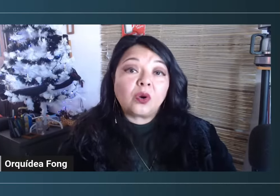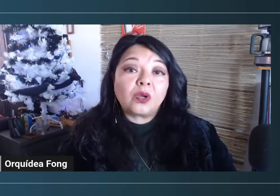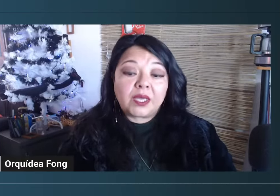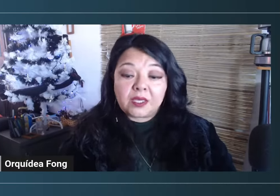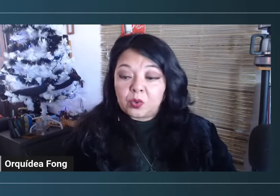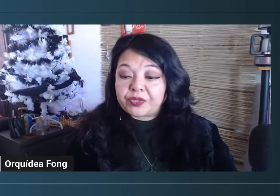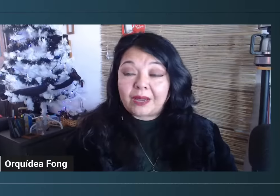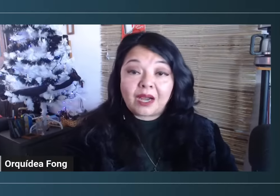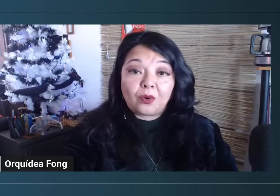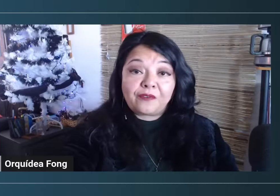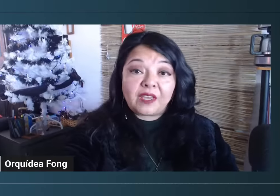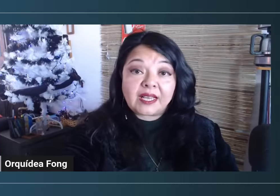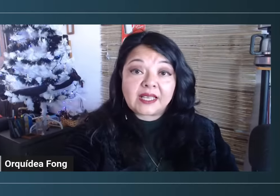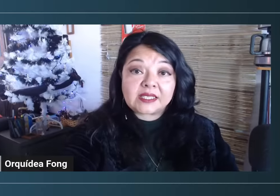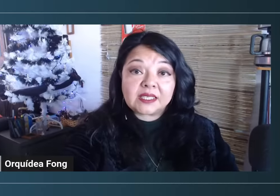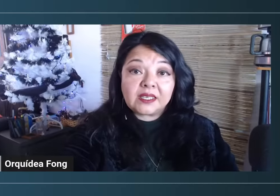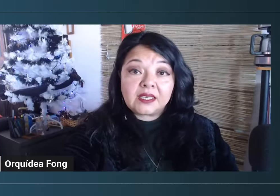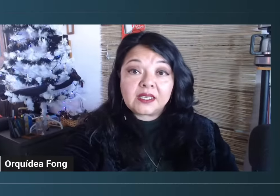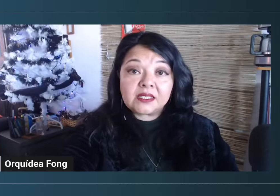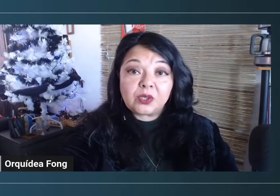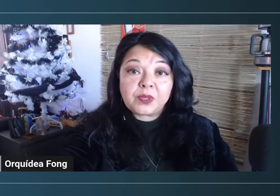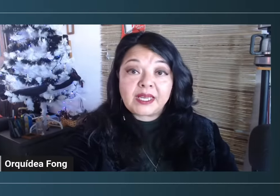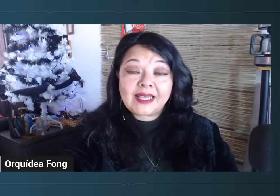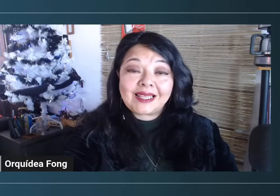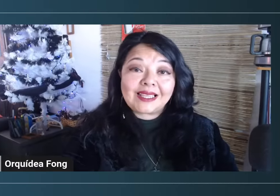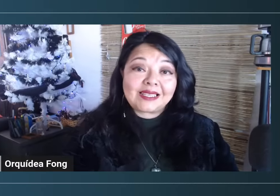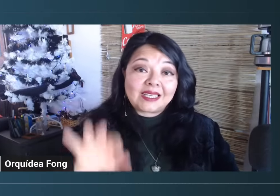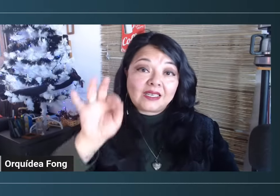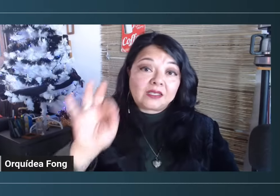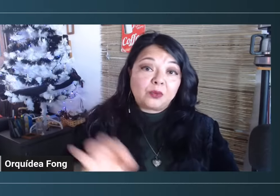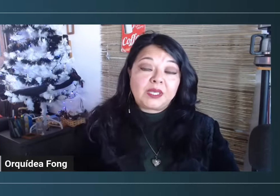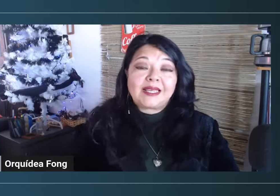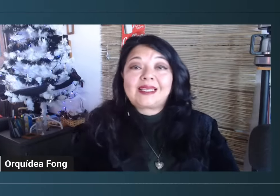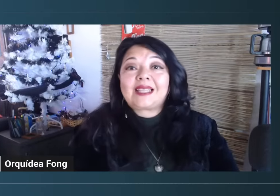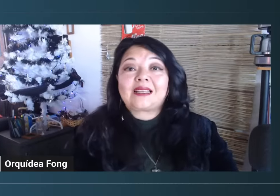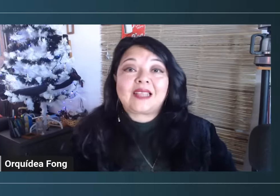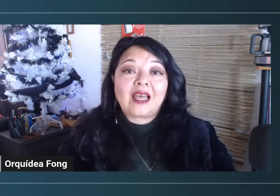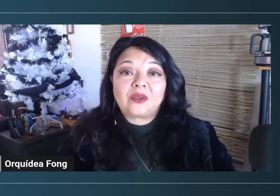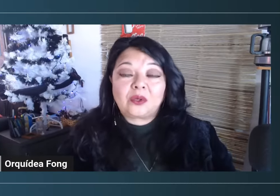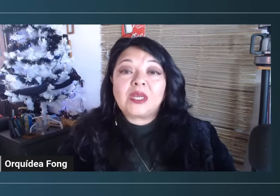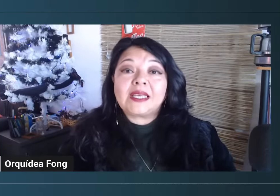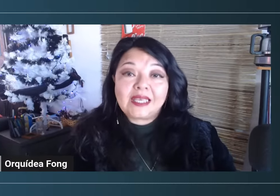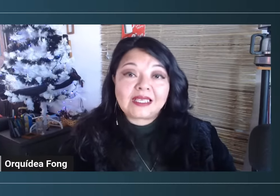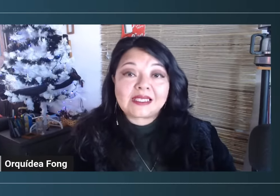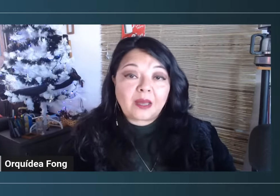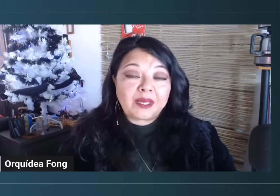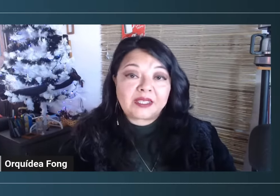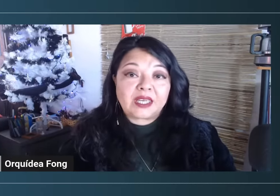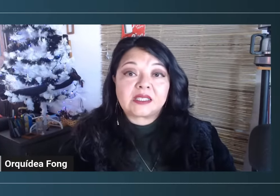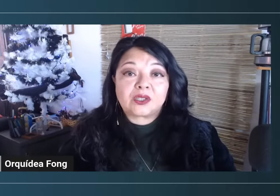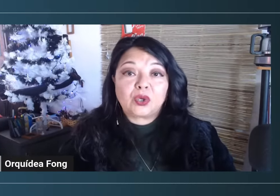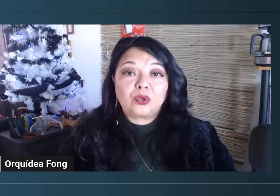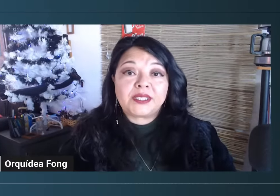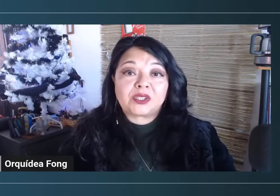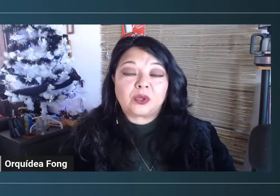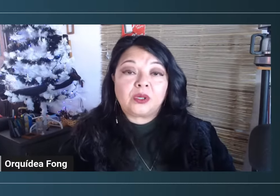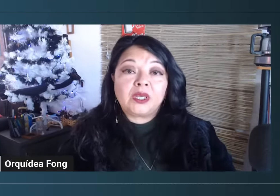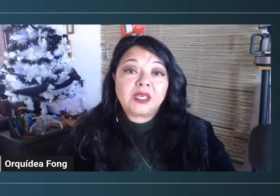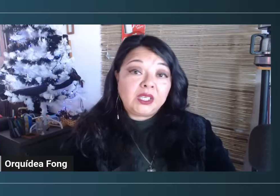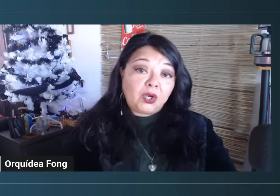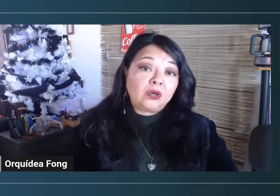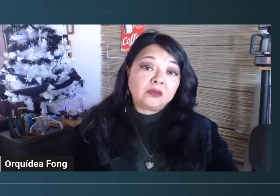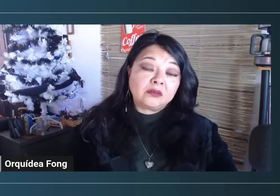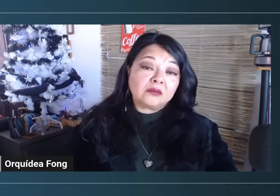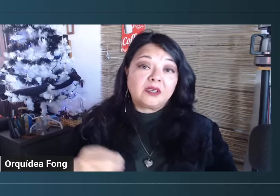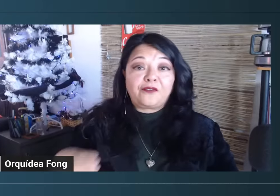habido un trabajo eficaz si hubiera se se hubiera detectado quién estaba detrás de todo esto